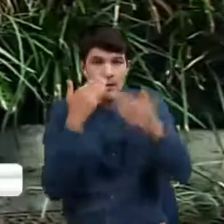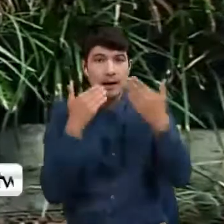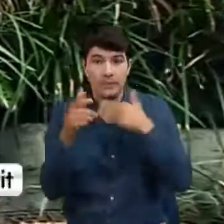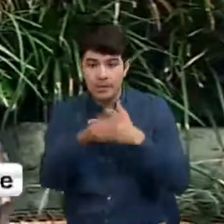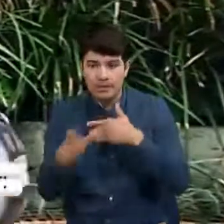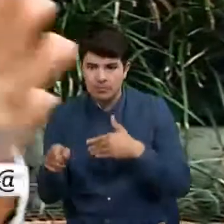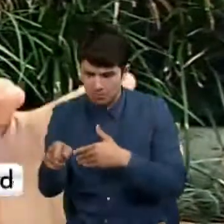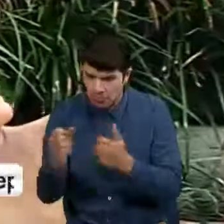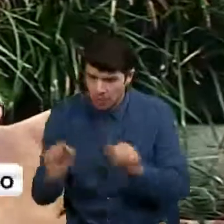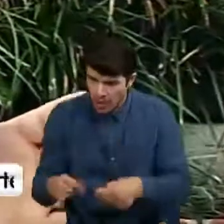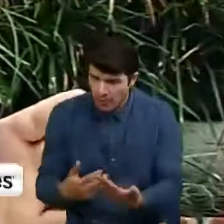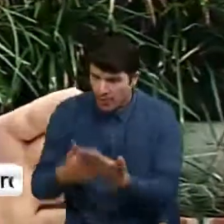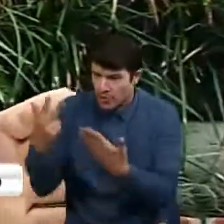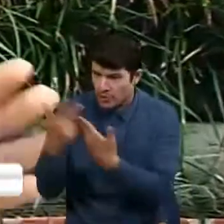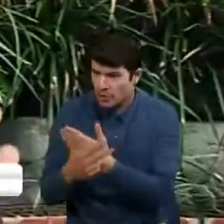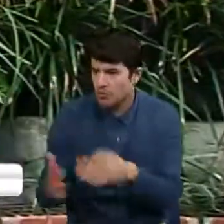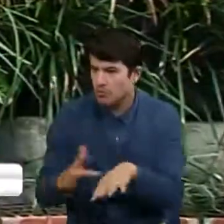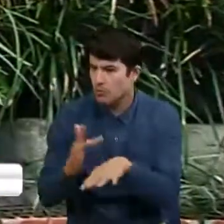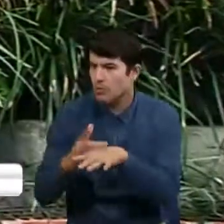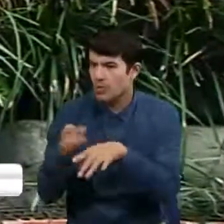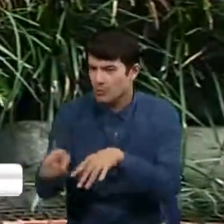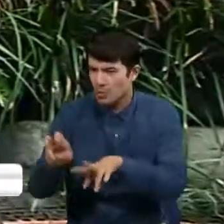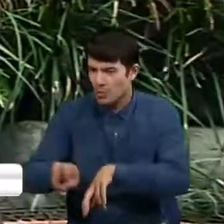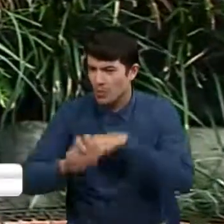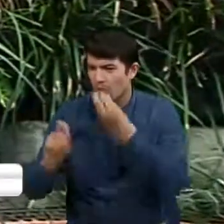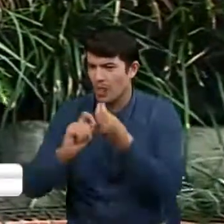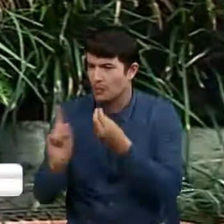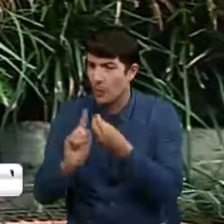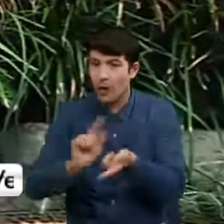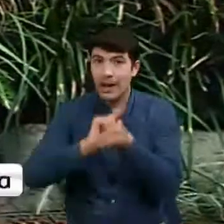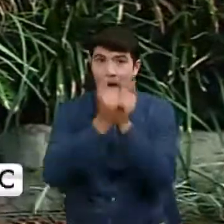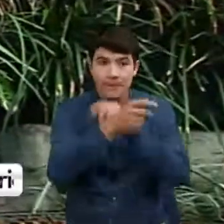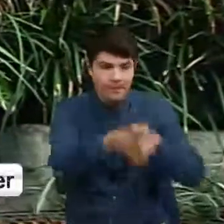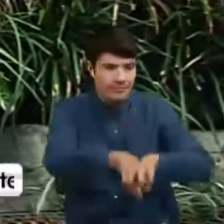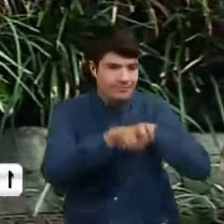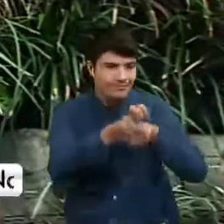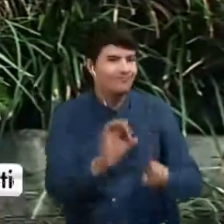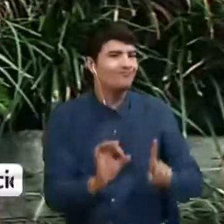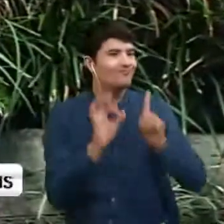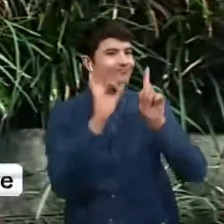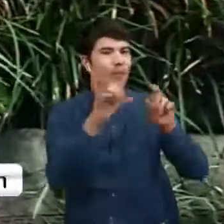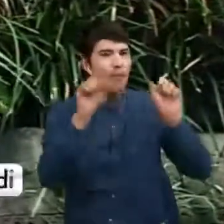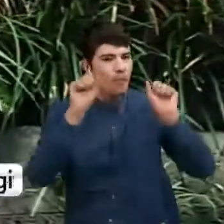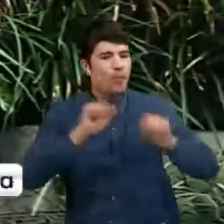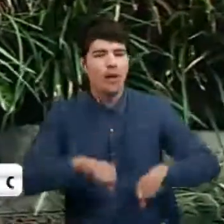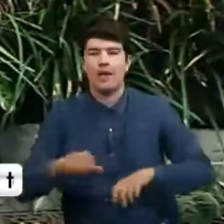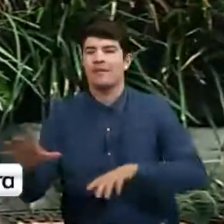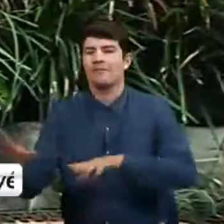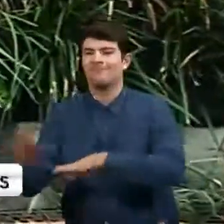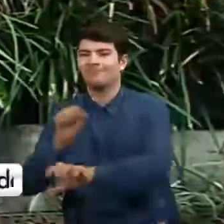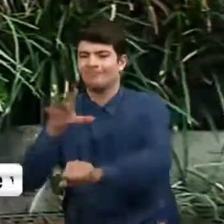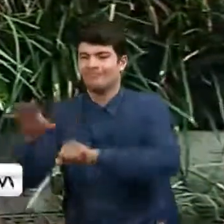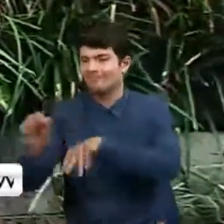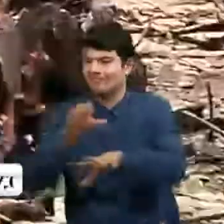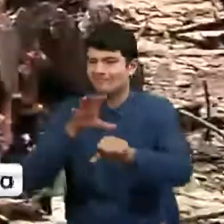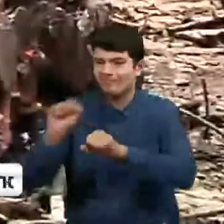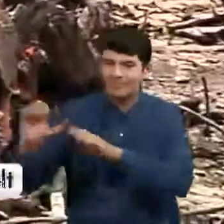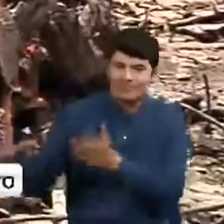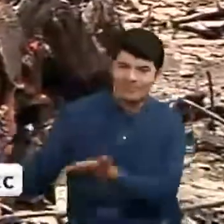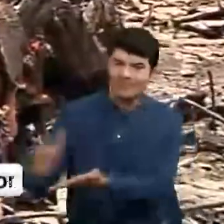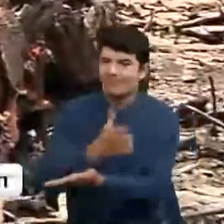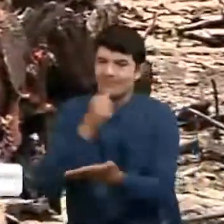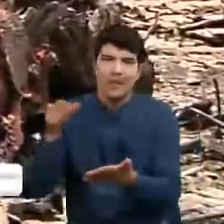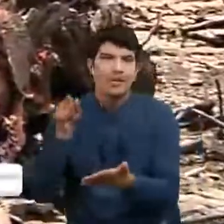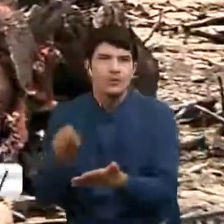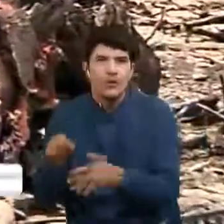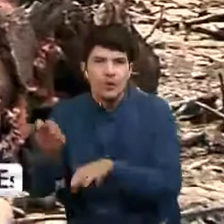para que cambien esta modalidad y de una vez por todas se empiece a erradicar la hoja de coca en la zona del catatumbo de las